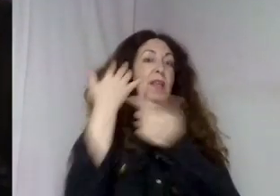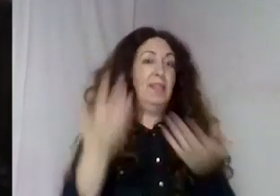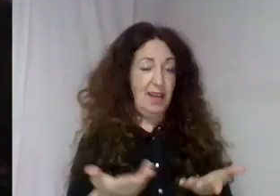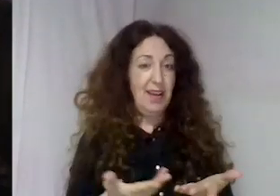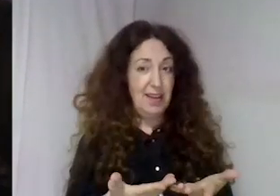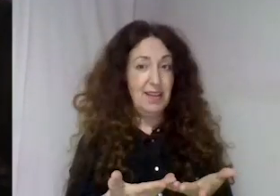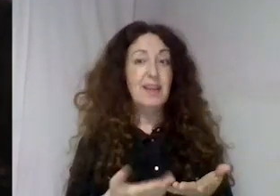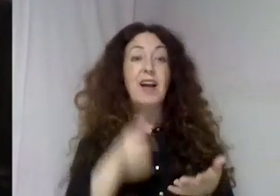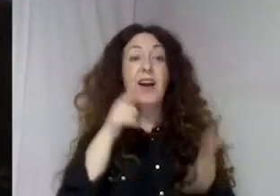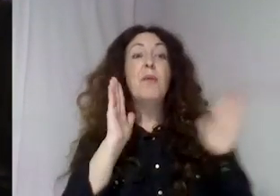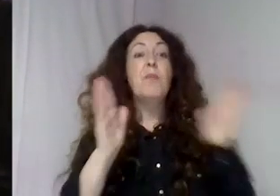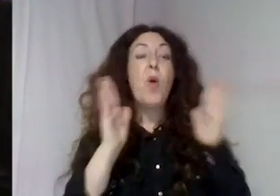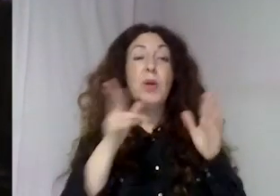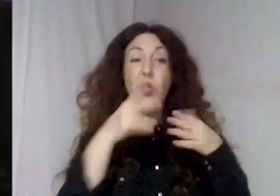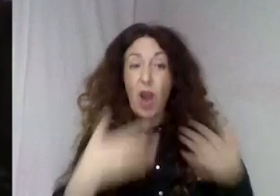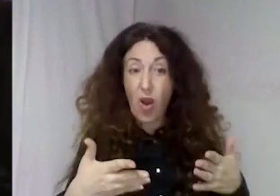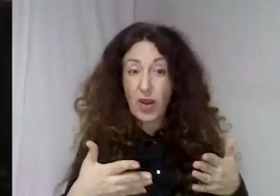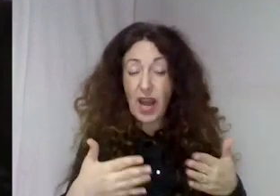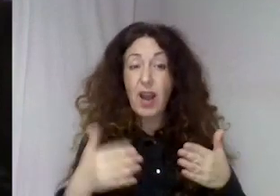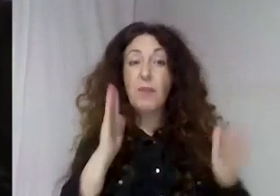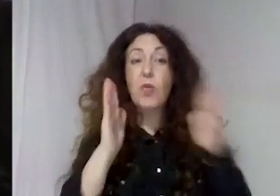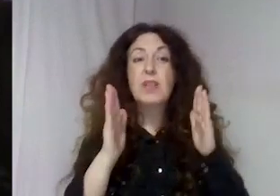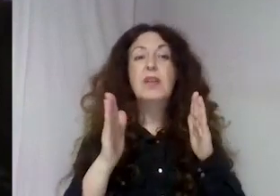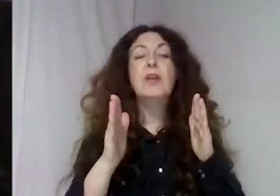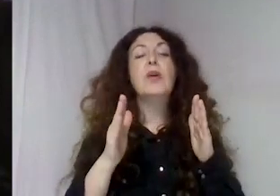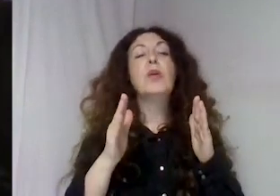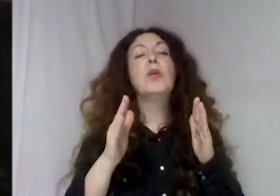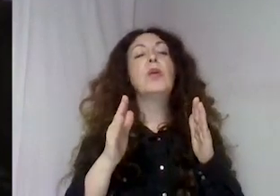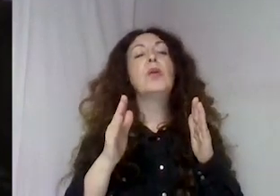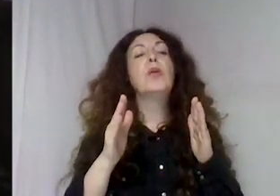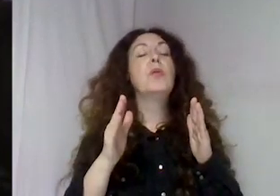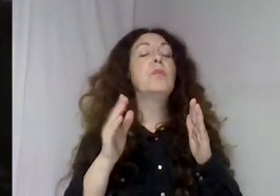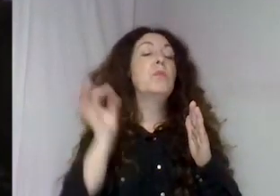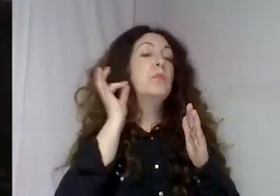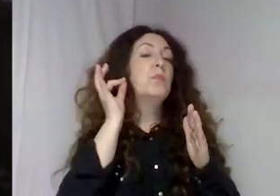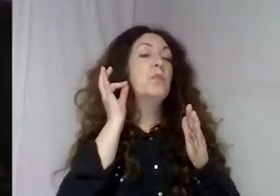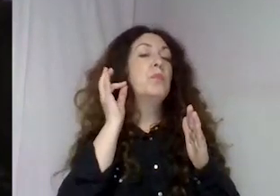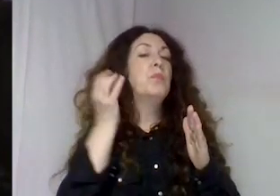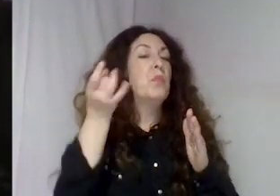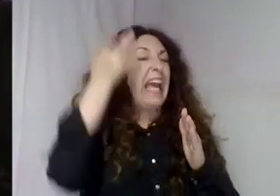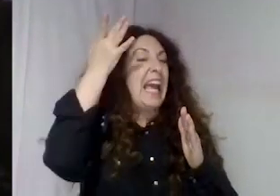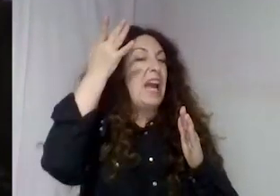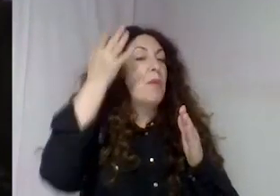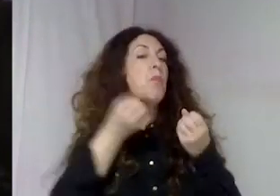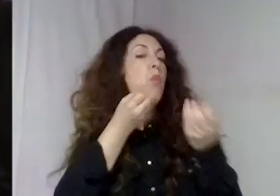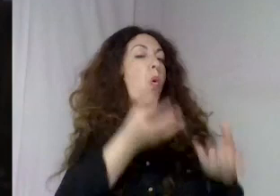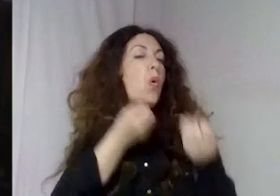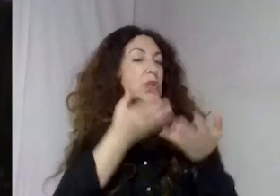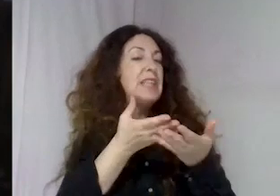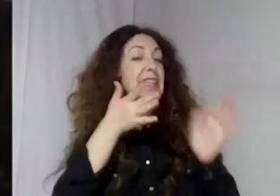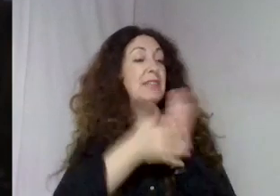no solamente porque el genio excluye a todas las mujeres del mundo mundial, por una parte, pues porque ahí tenemos